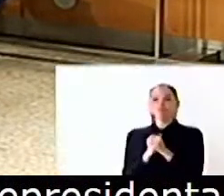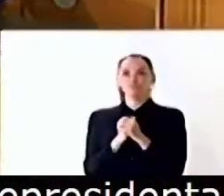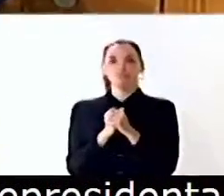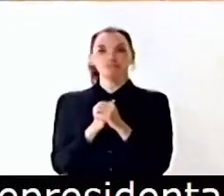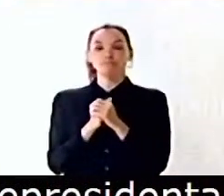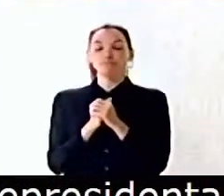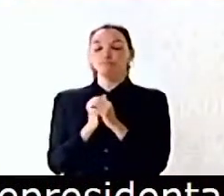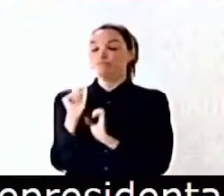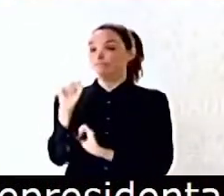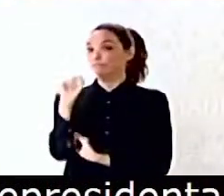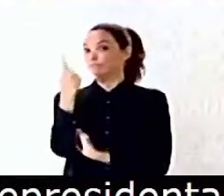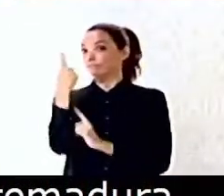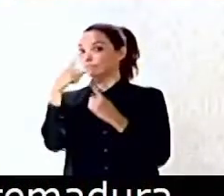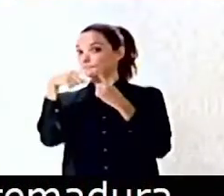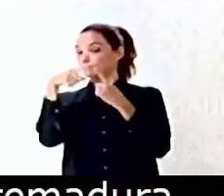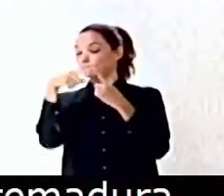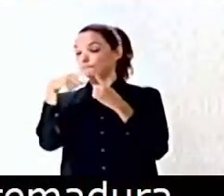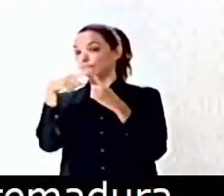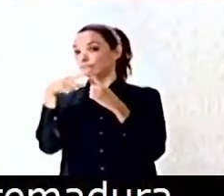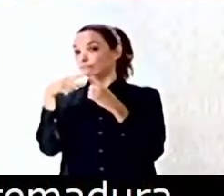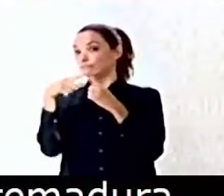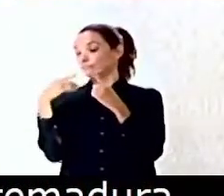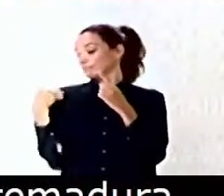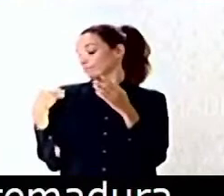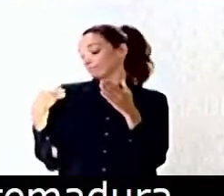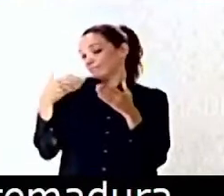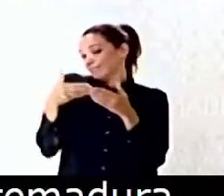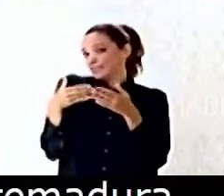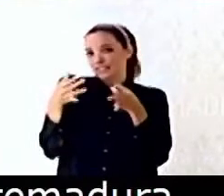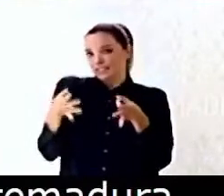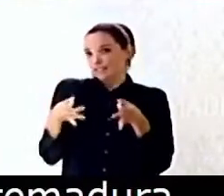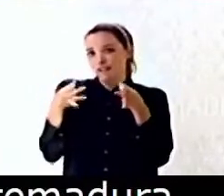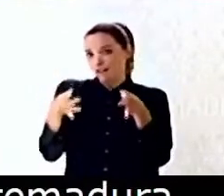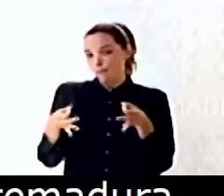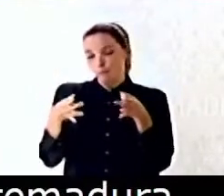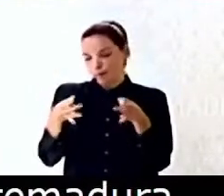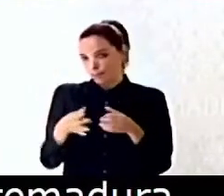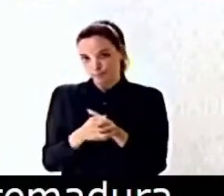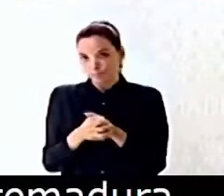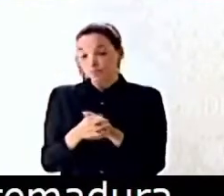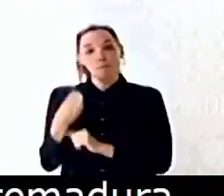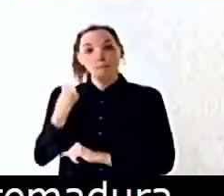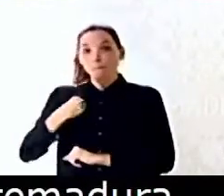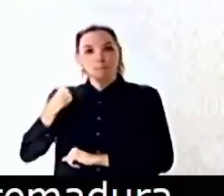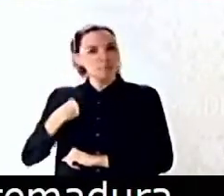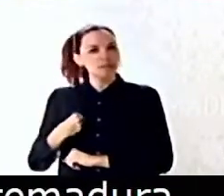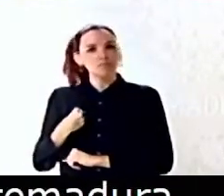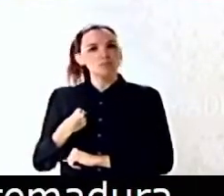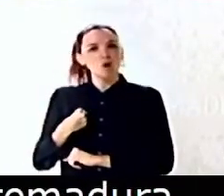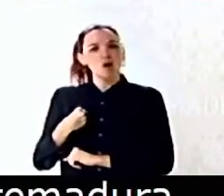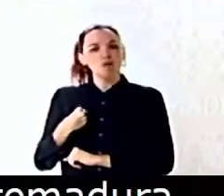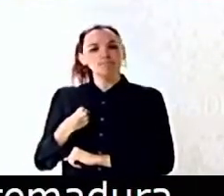En primer lugar, como siempre y con el mismo